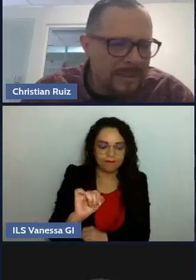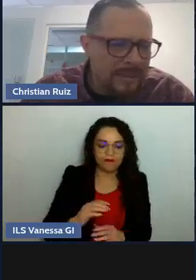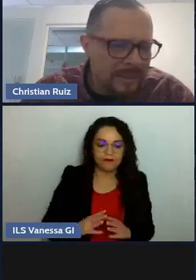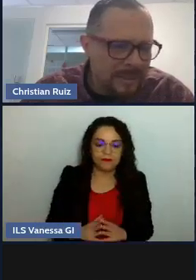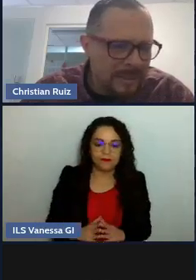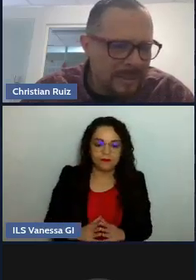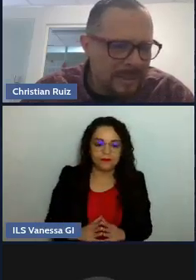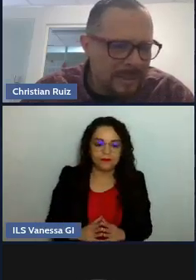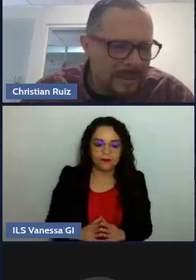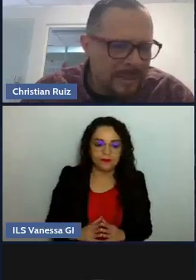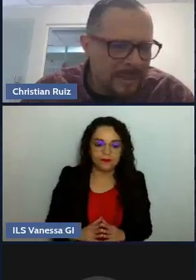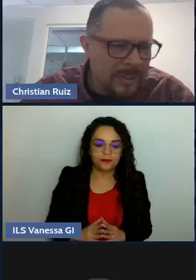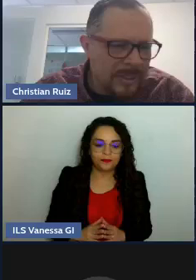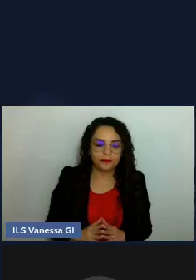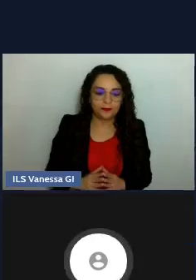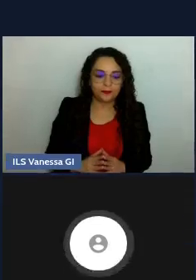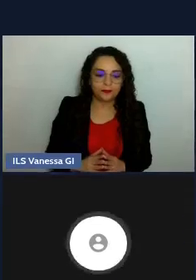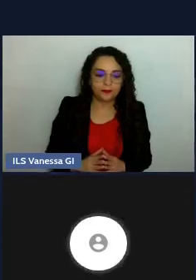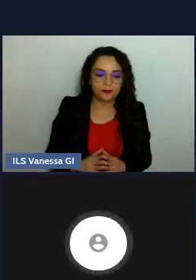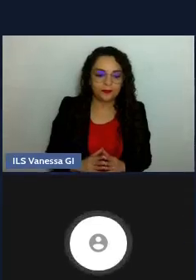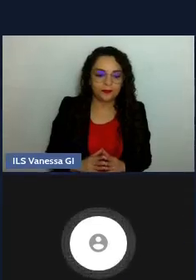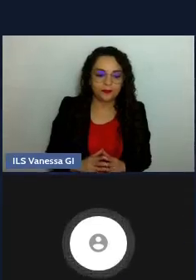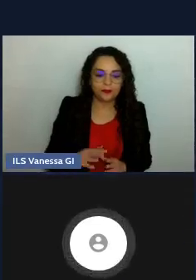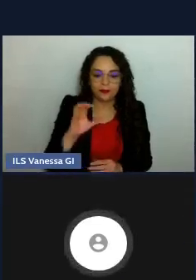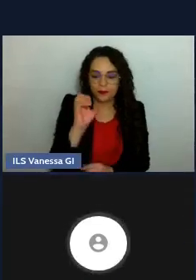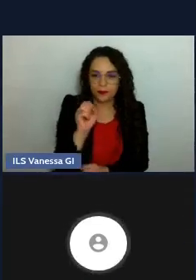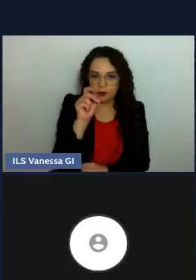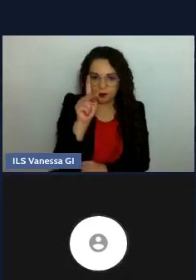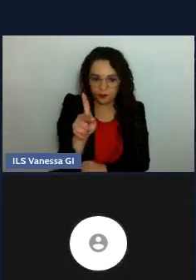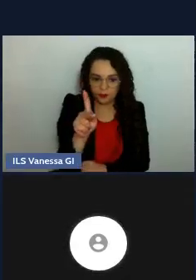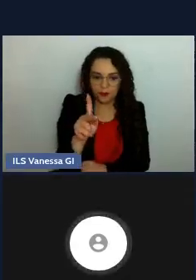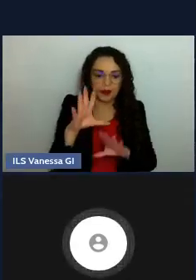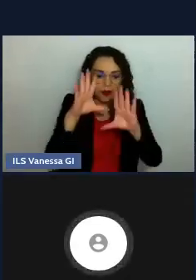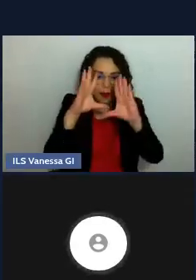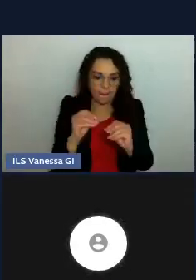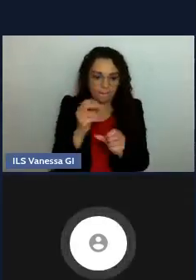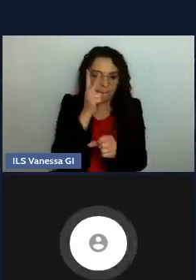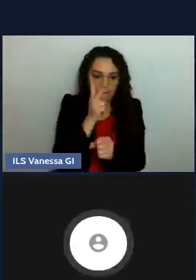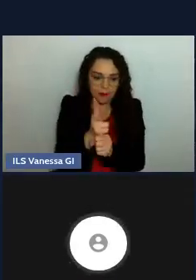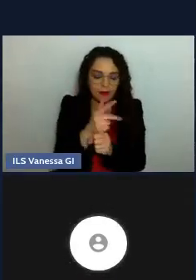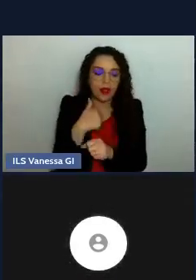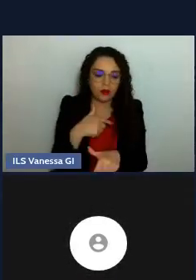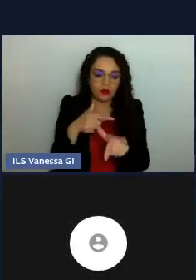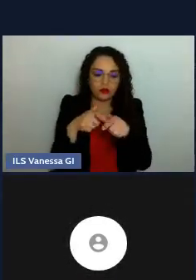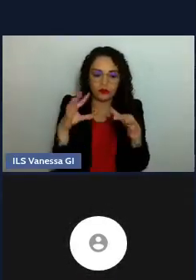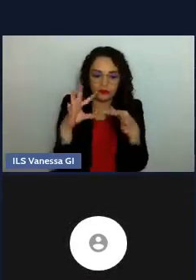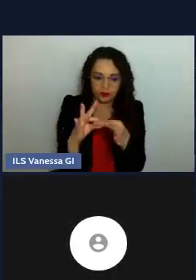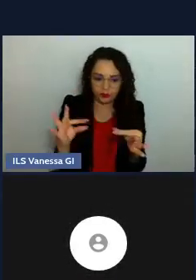Ok, entonces dejamos la cámara así si gusta para continuar.